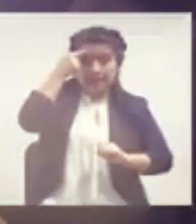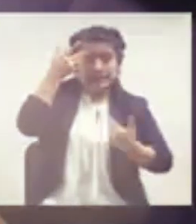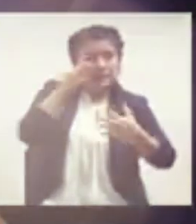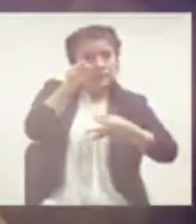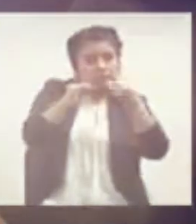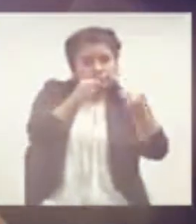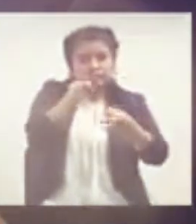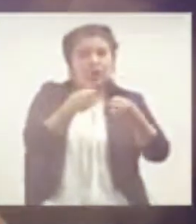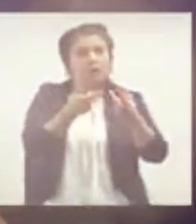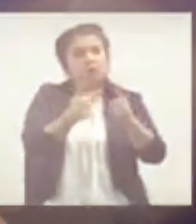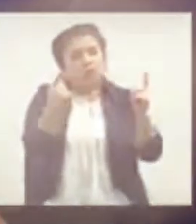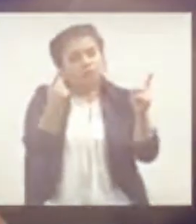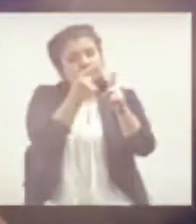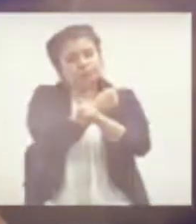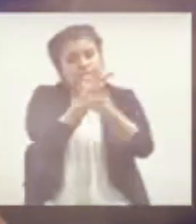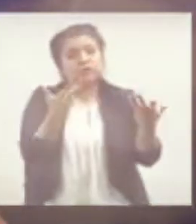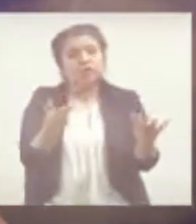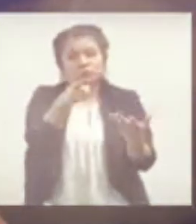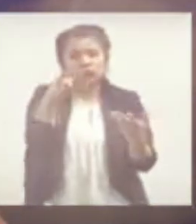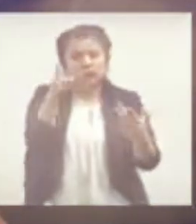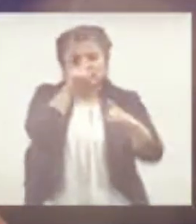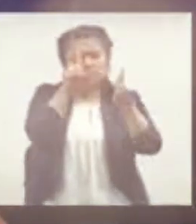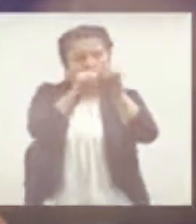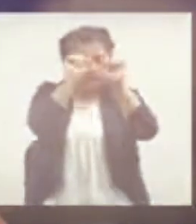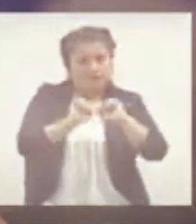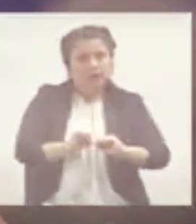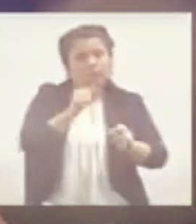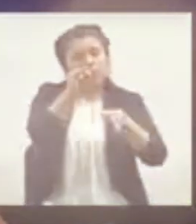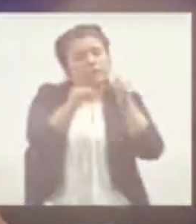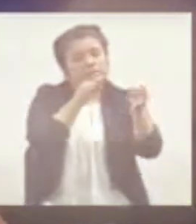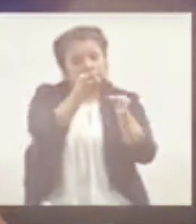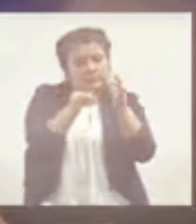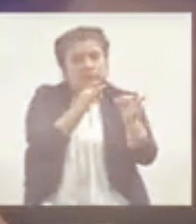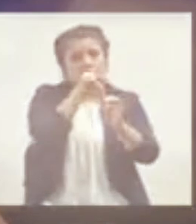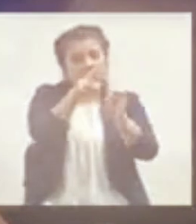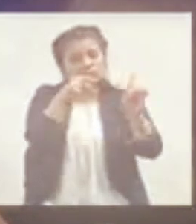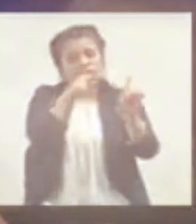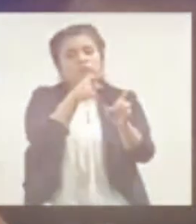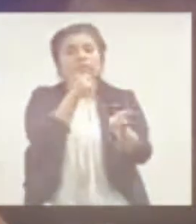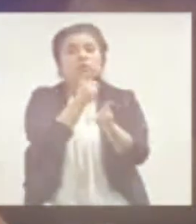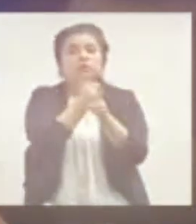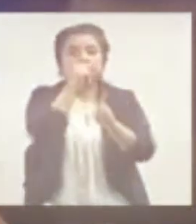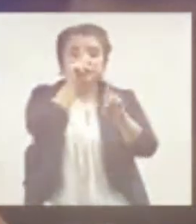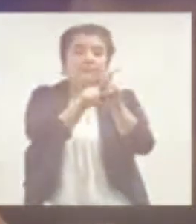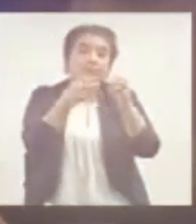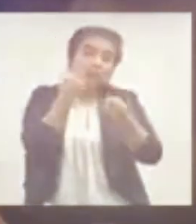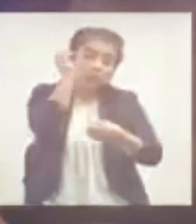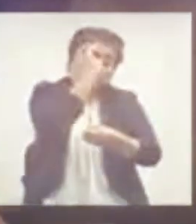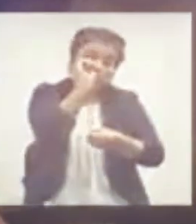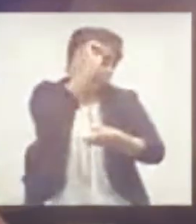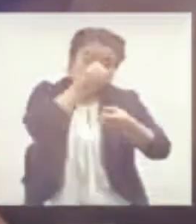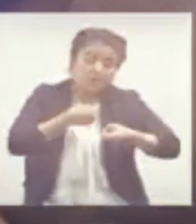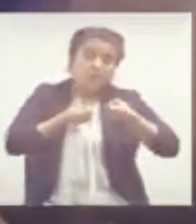un voto disidente tengan la posibilidad de razonar su voto en esa vía o la oportunidad pues de manifestarse como